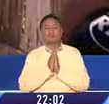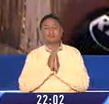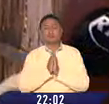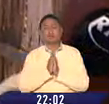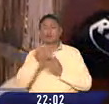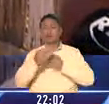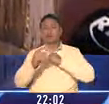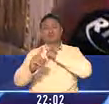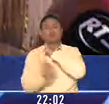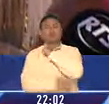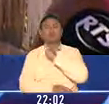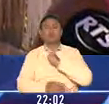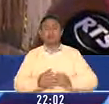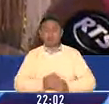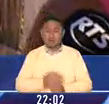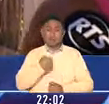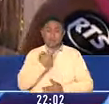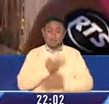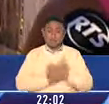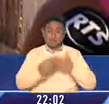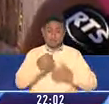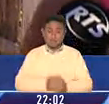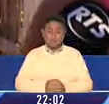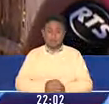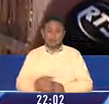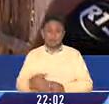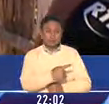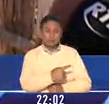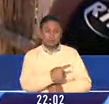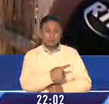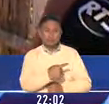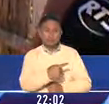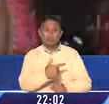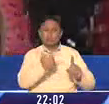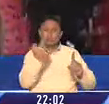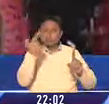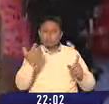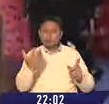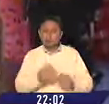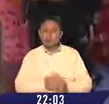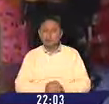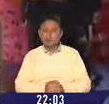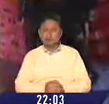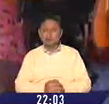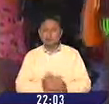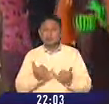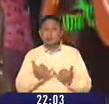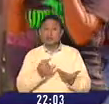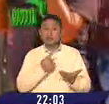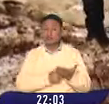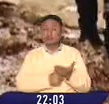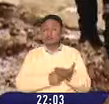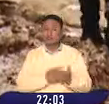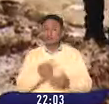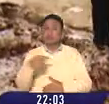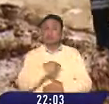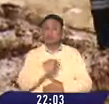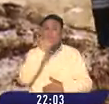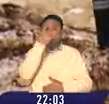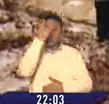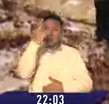Pido justicia, que a mi hijo me le hagan justicia, niña. Se determinarán los móviles de estos